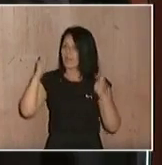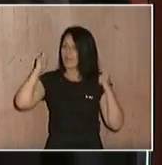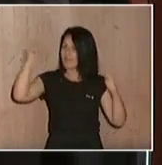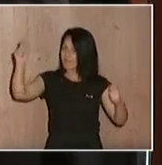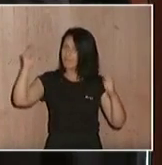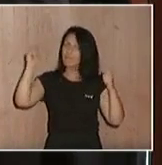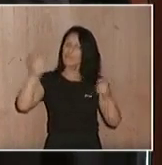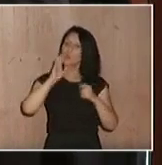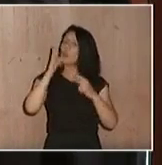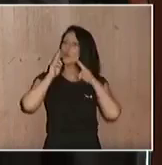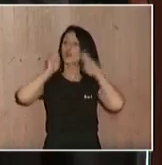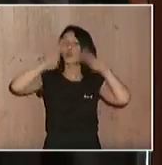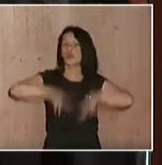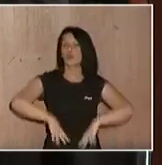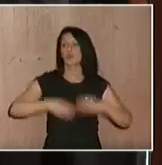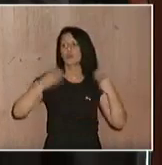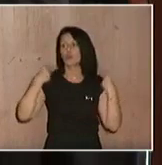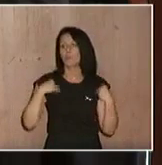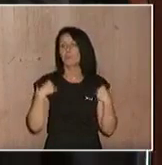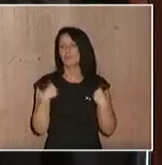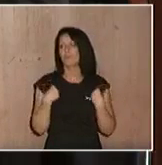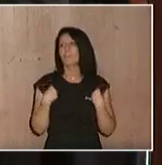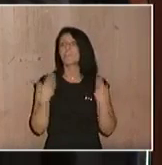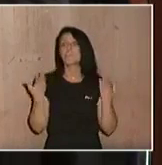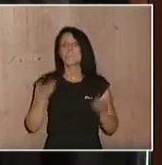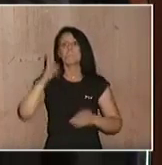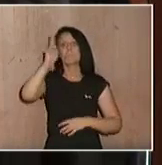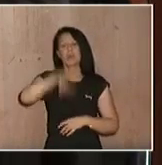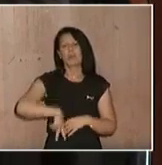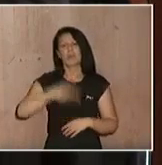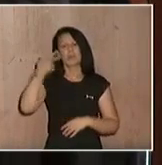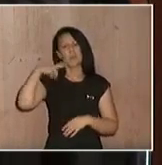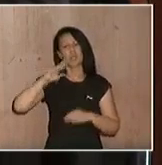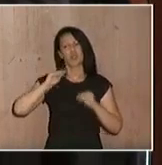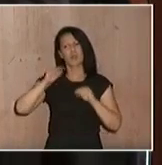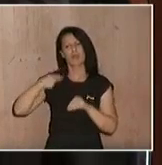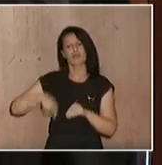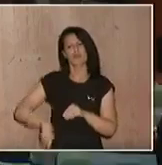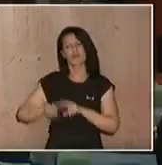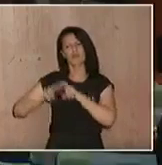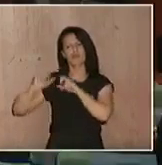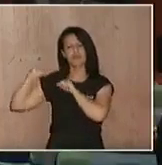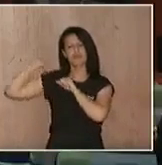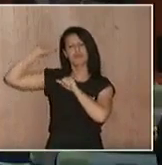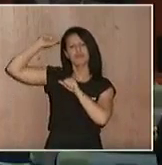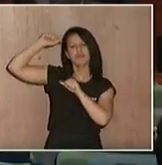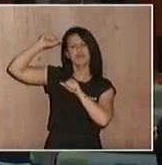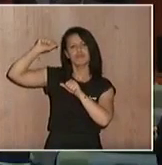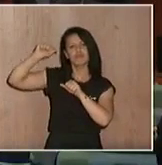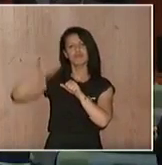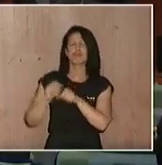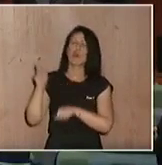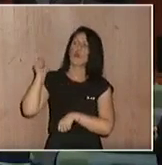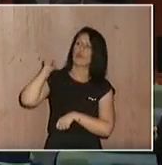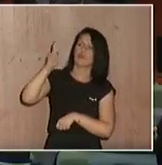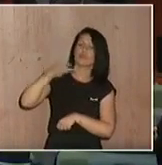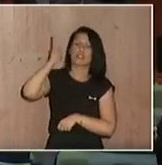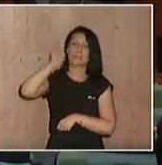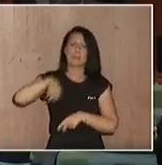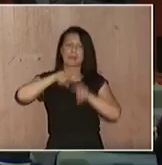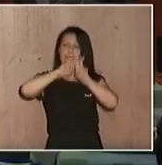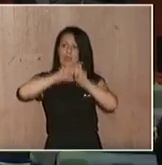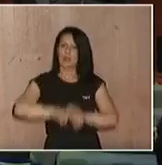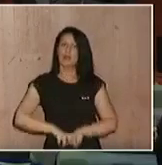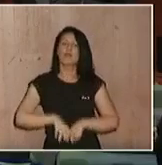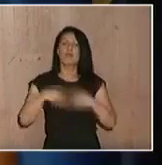este reconocimiento y, por supuesto, por la trayectoria investigadora y docente que le ha hecho